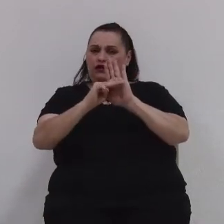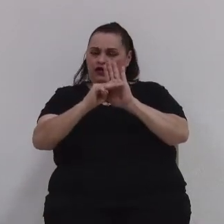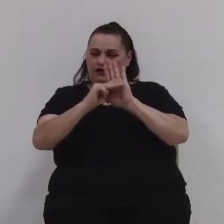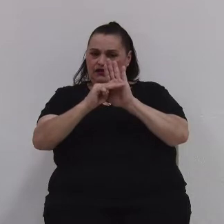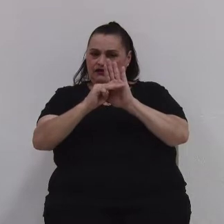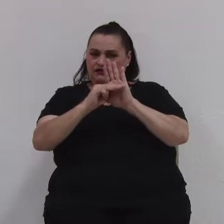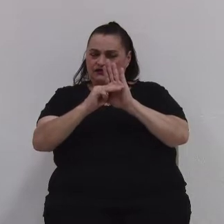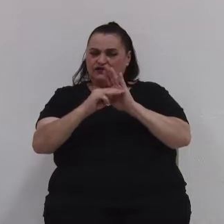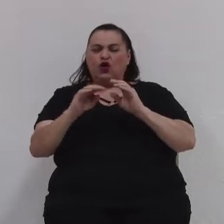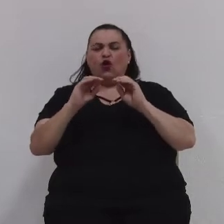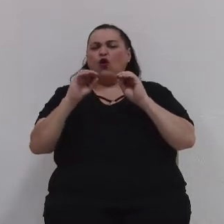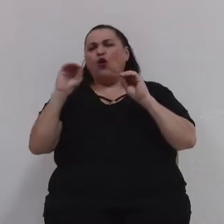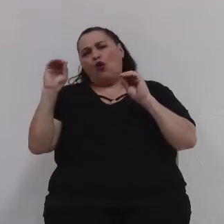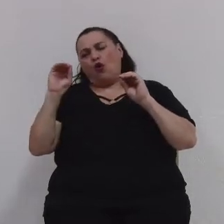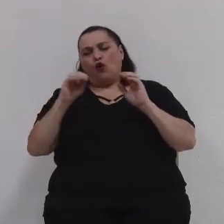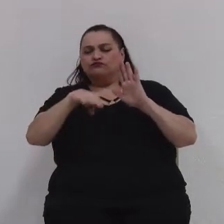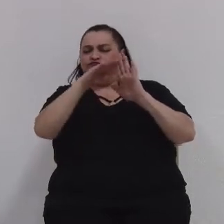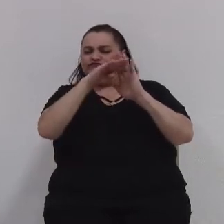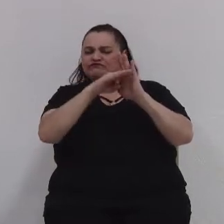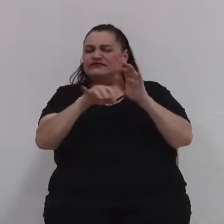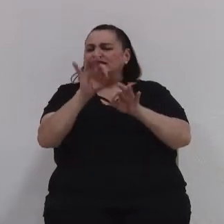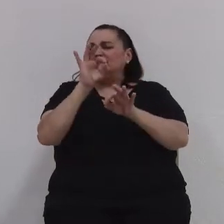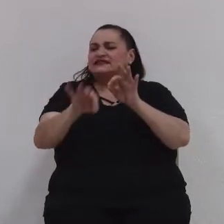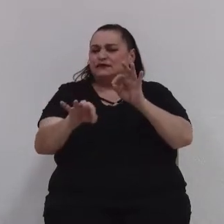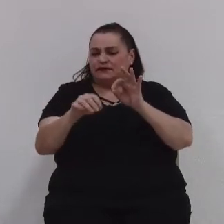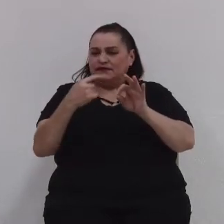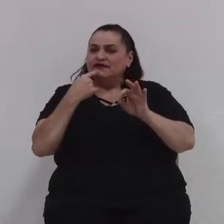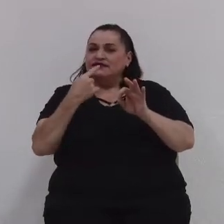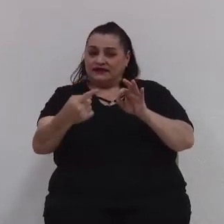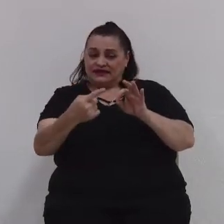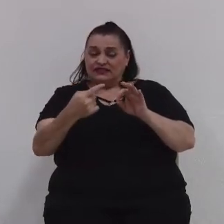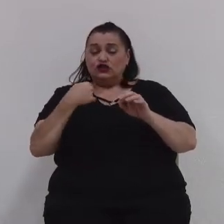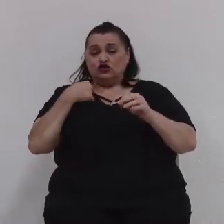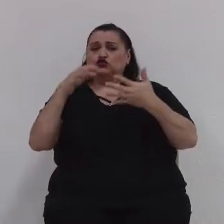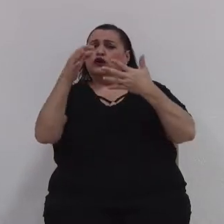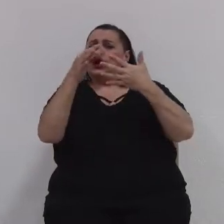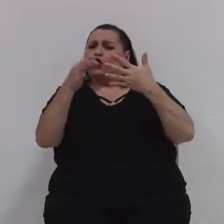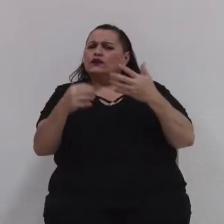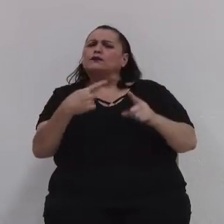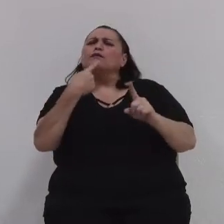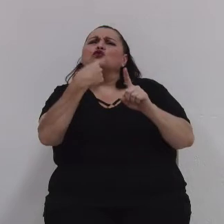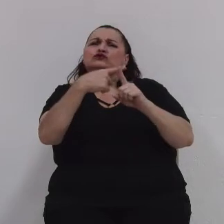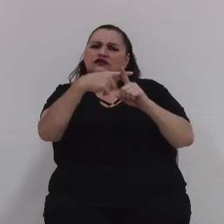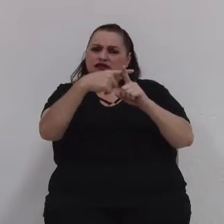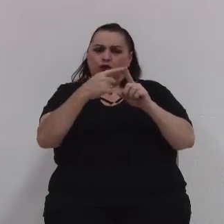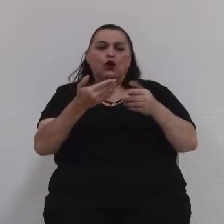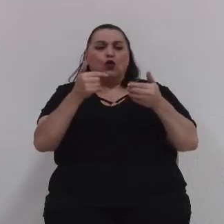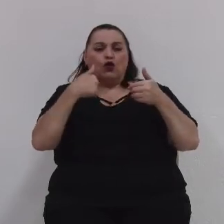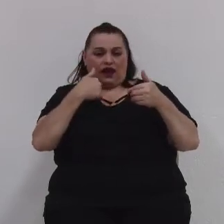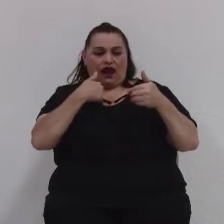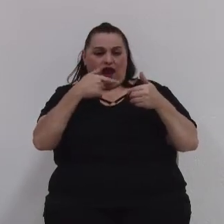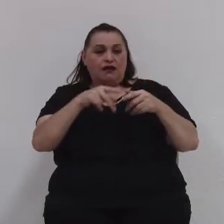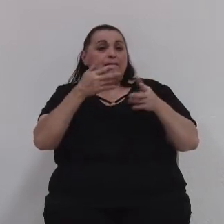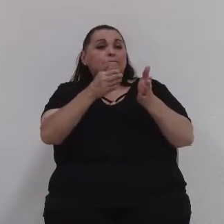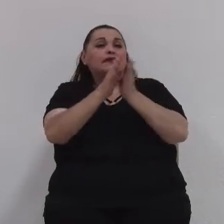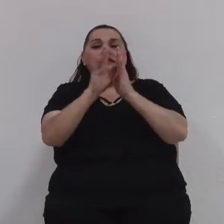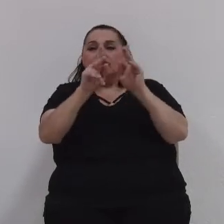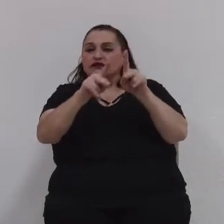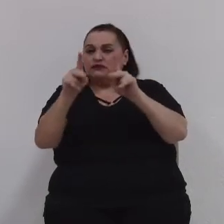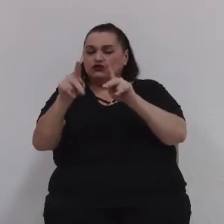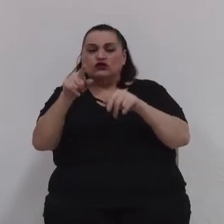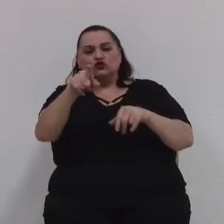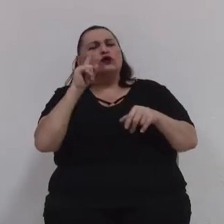argumentos simplistas de que encontremos lo positivo en lo que hay y pedirle a la gente de que